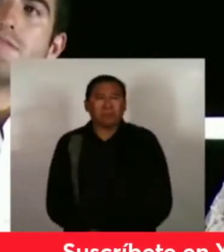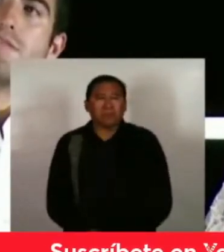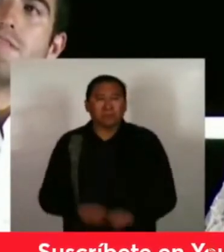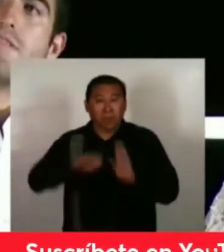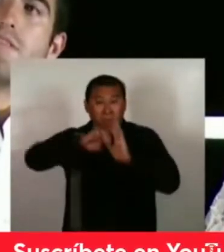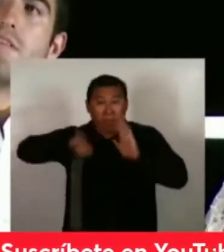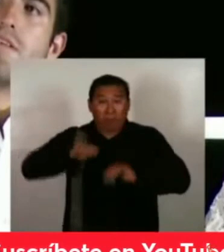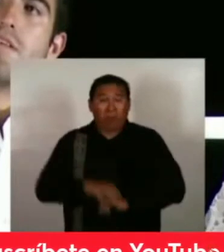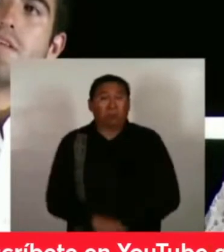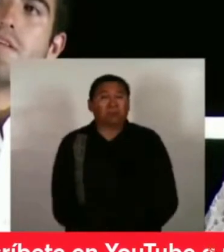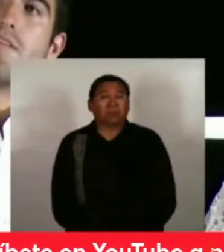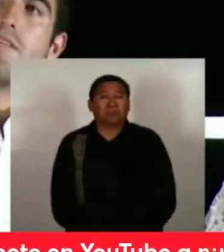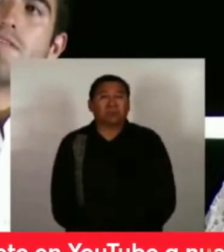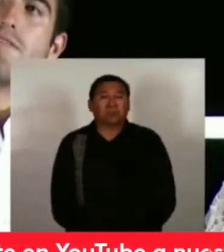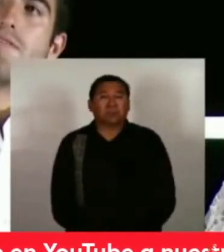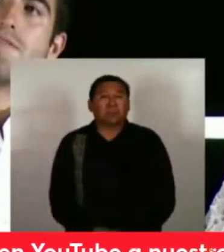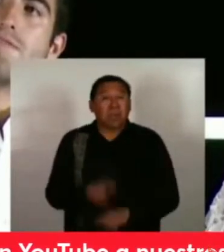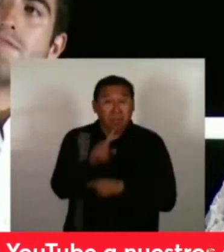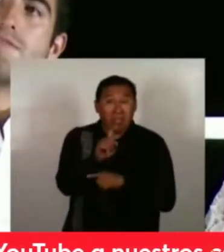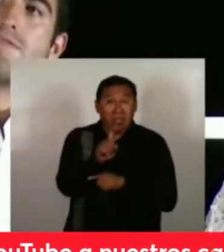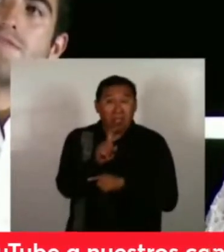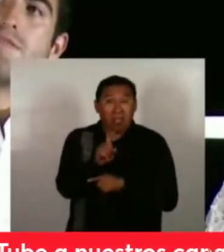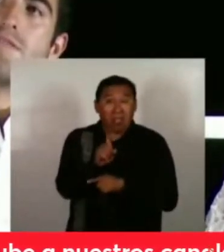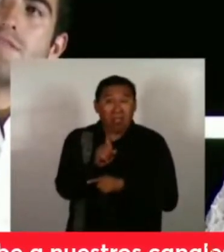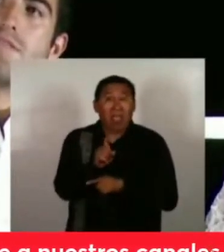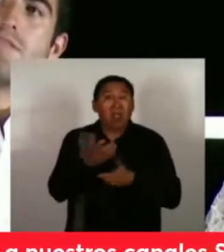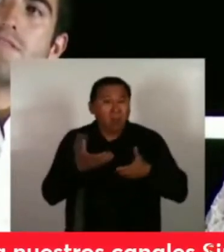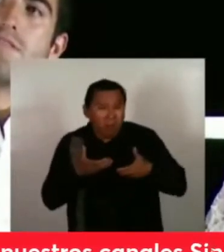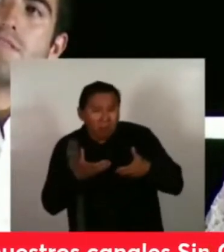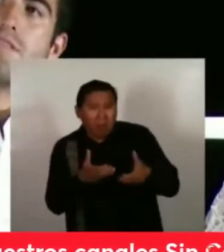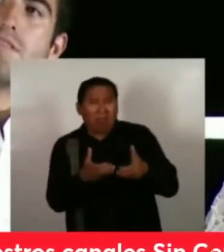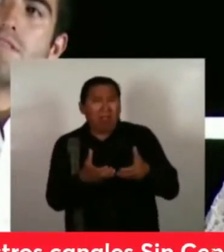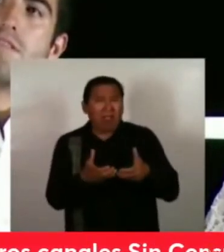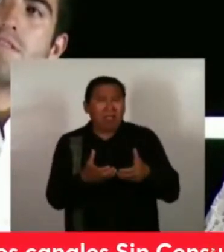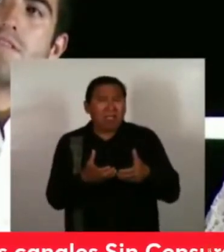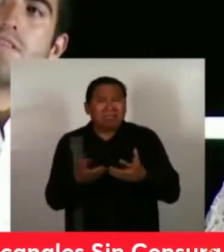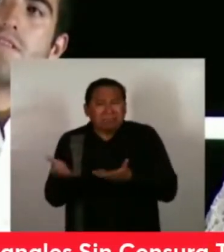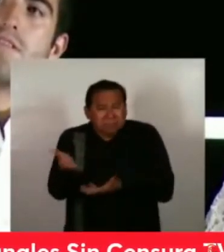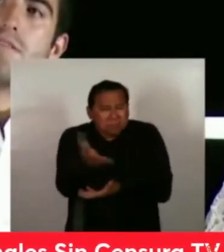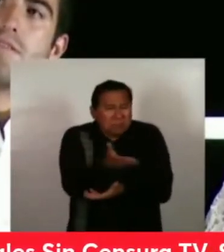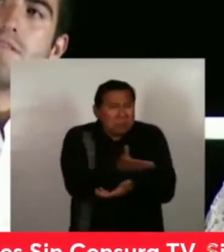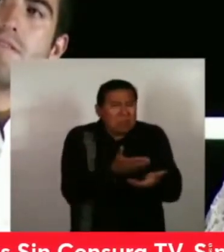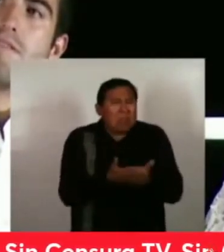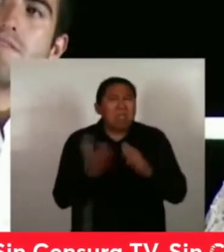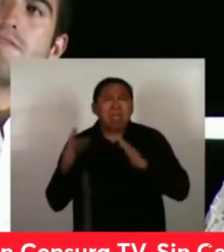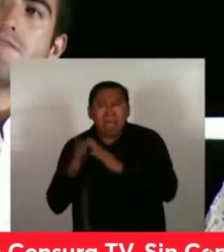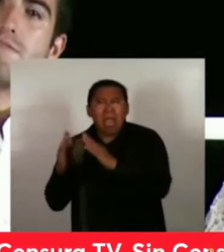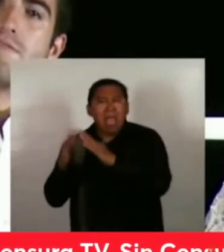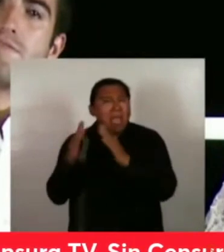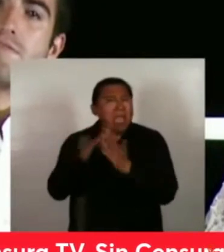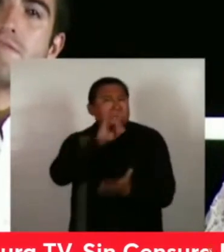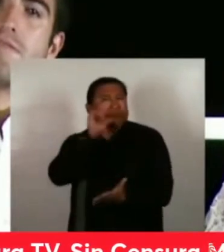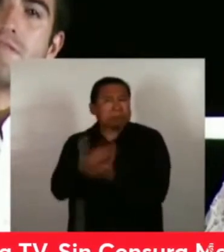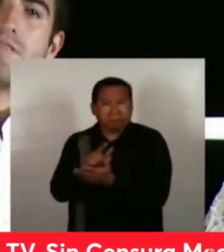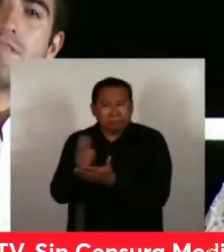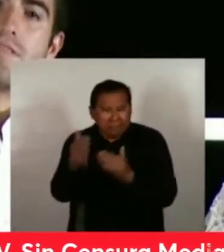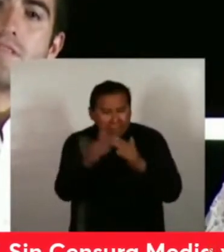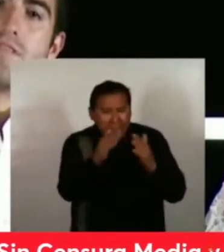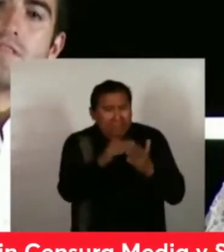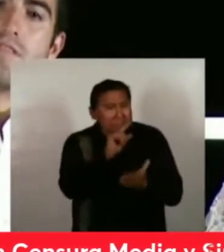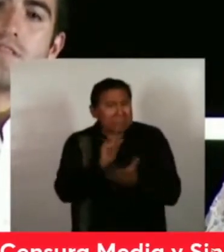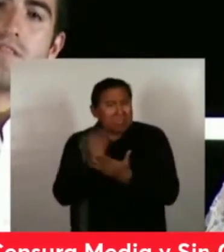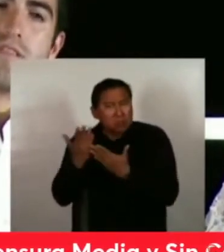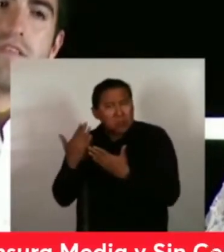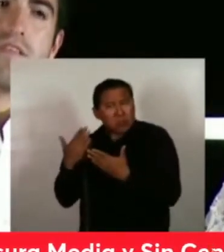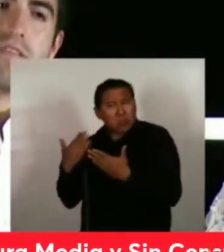ejemplo, sí, agua, calles, regularización de predios que han quedado desde